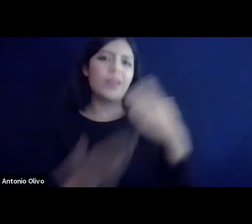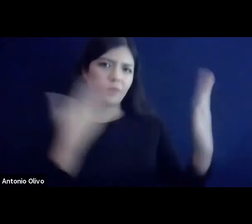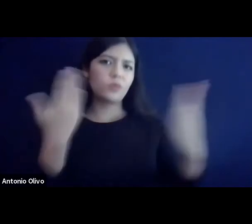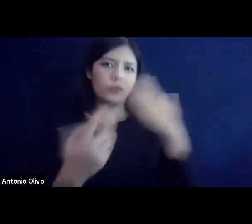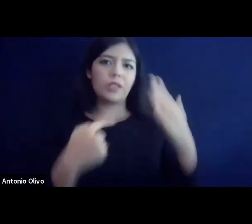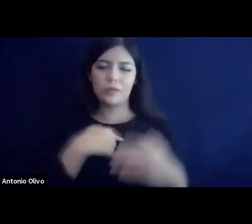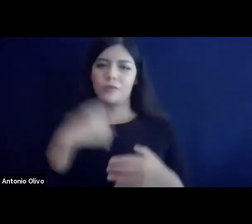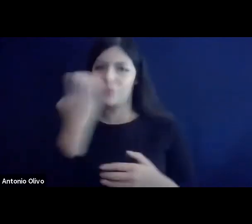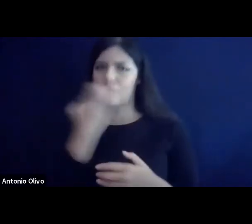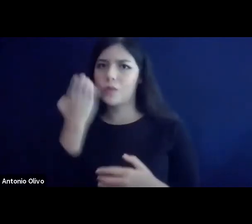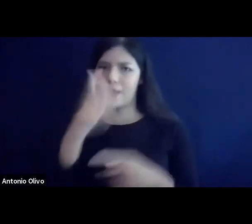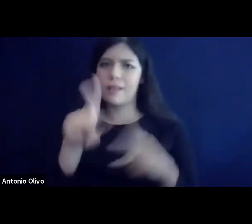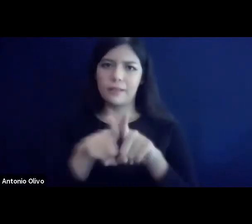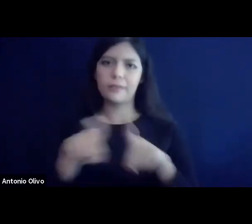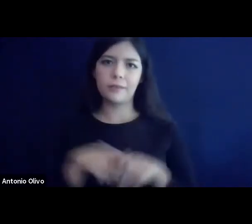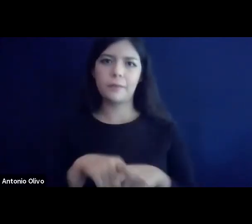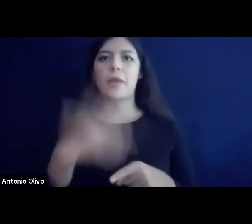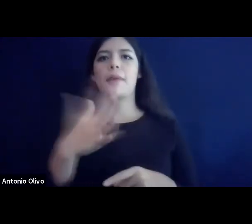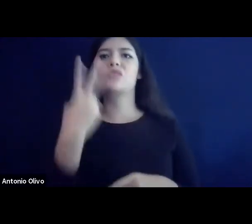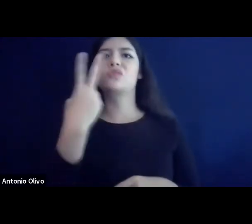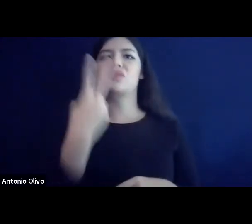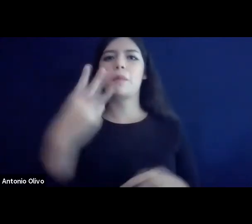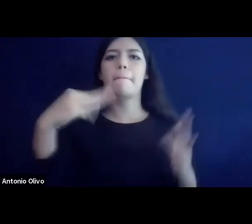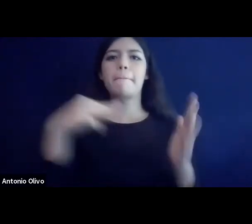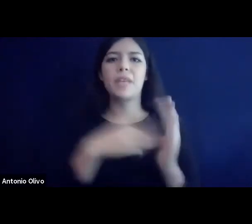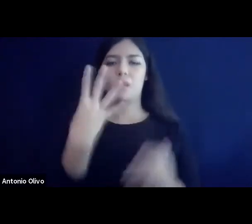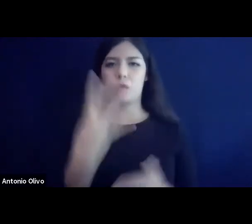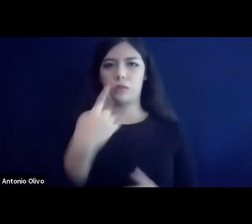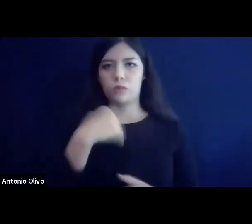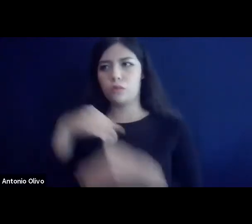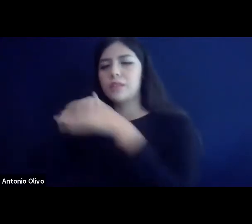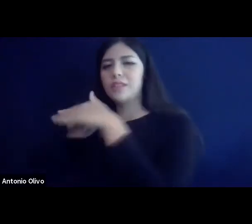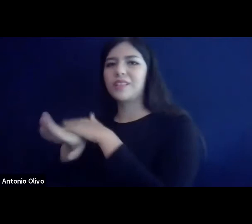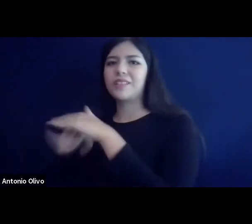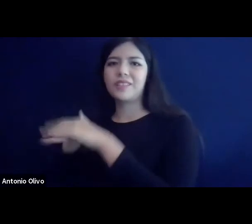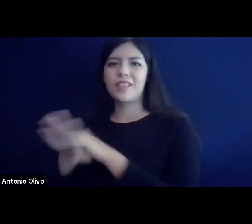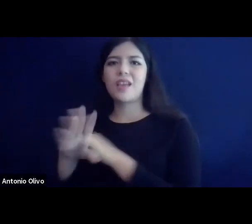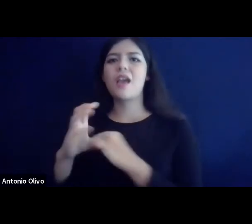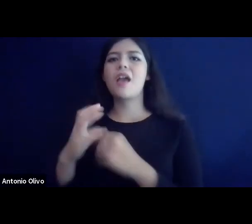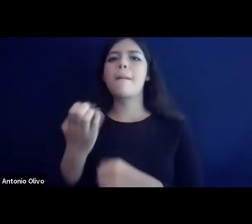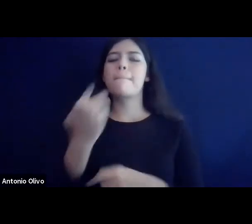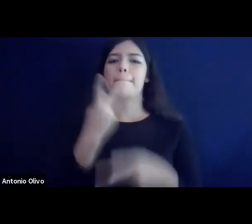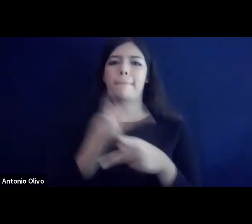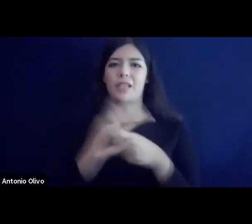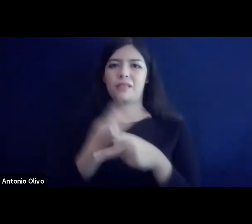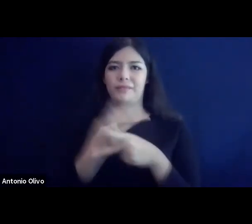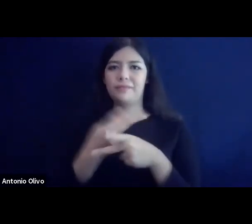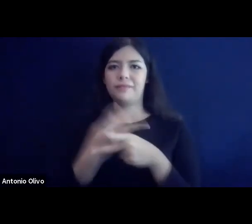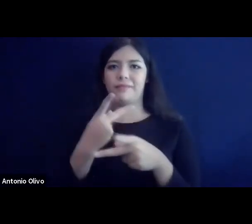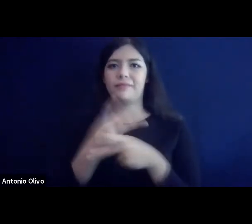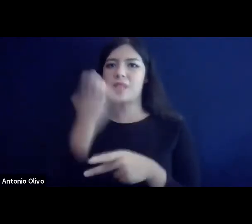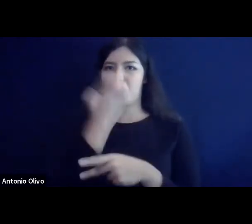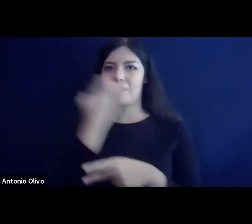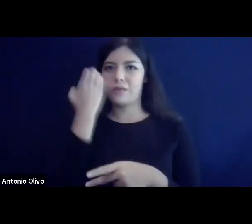Ingresé como en el 2004 a una escuela preparatoria abierta a